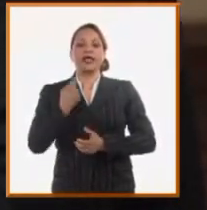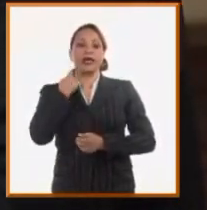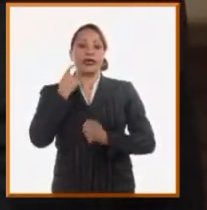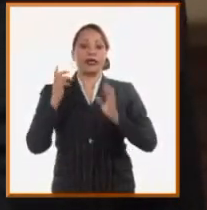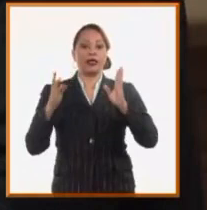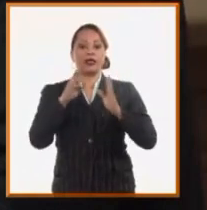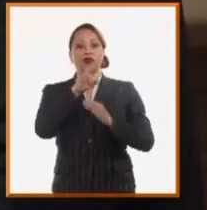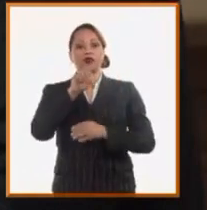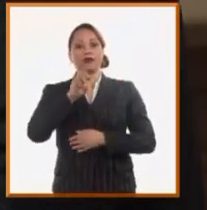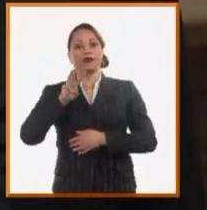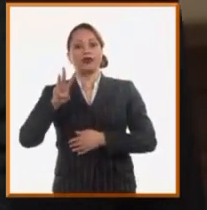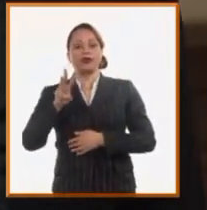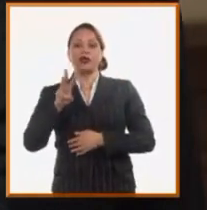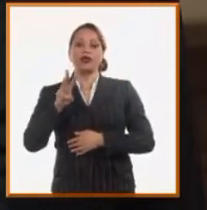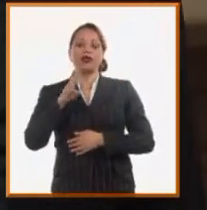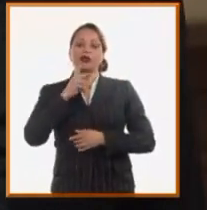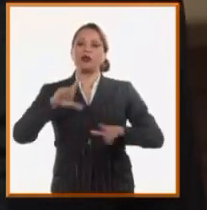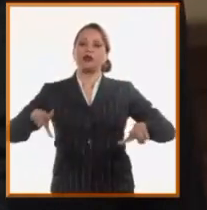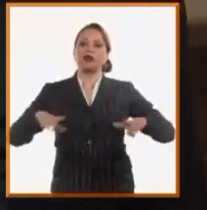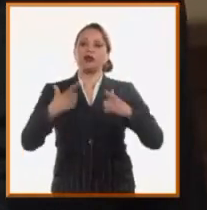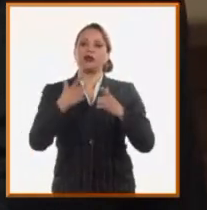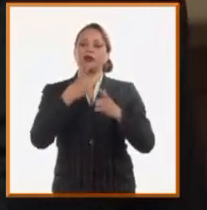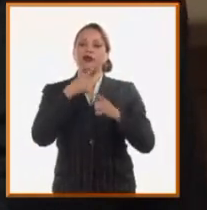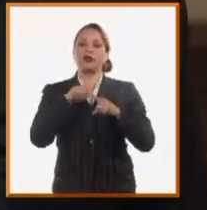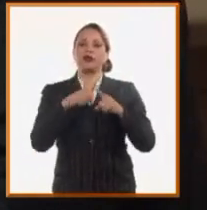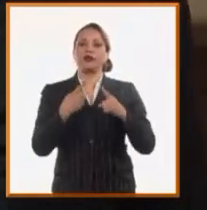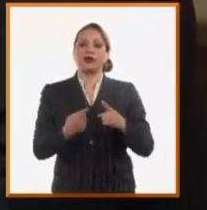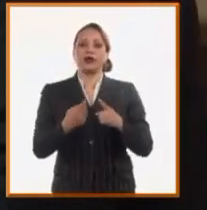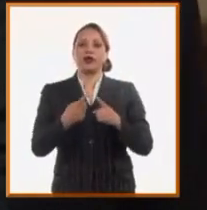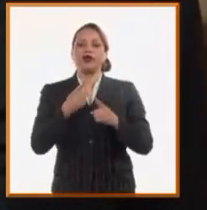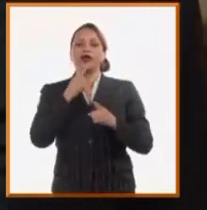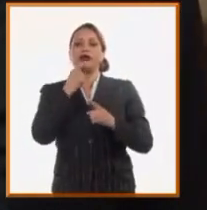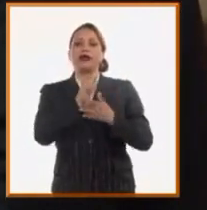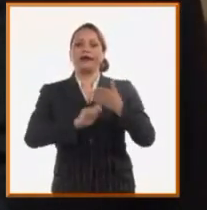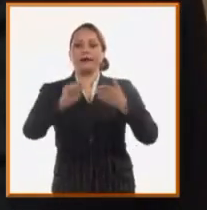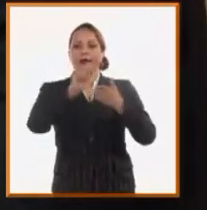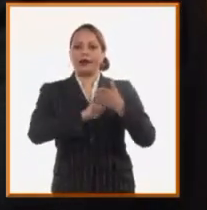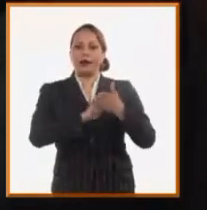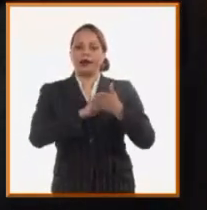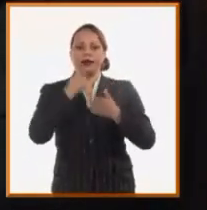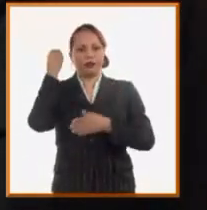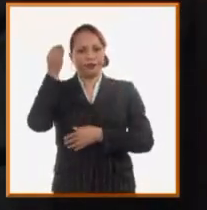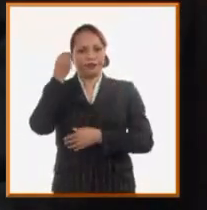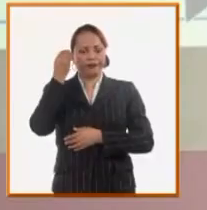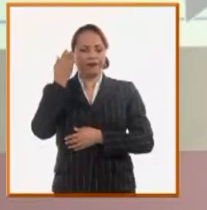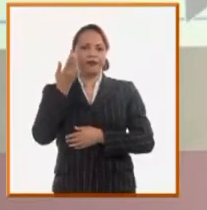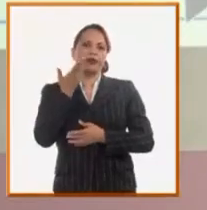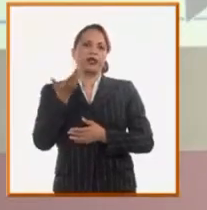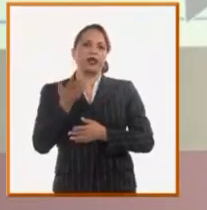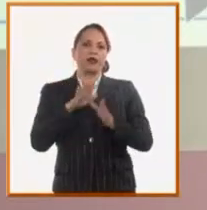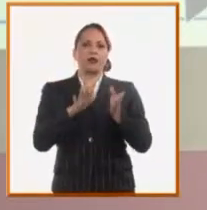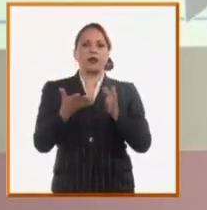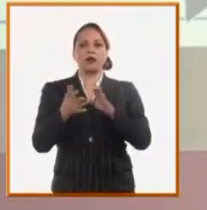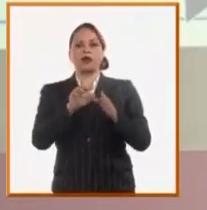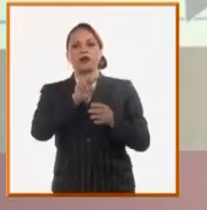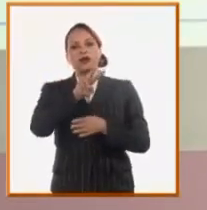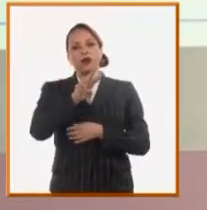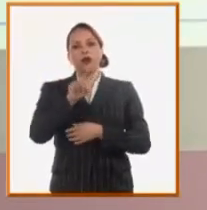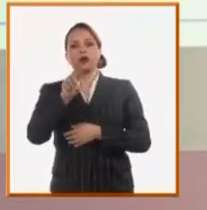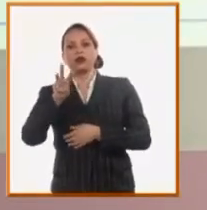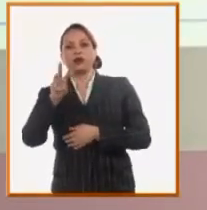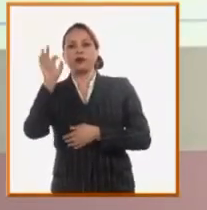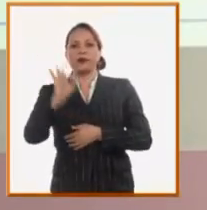2023 el crecimiento del Producto Interno Bruto a precios constantes que habíamos proyectado, que estábamos más o menos en el entorno entre un 2 y un